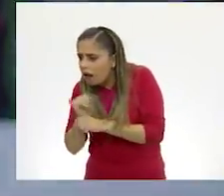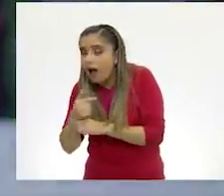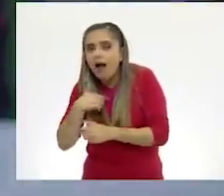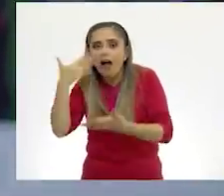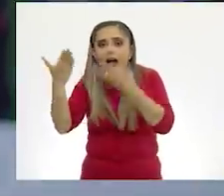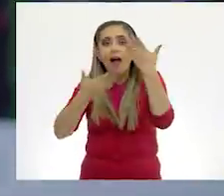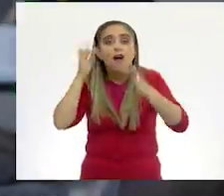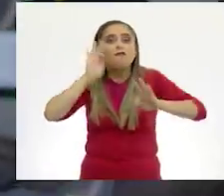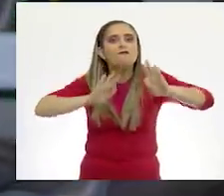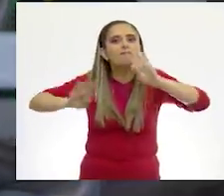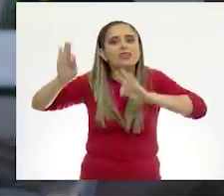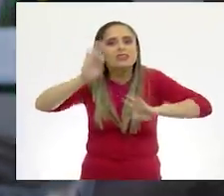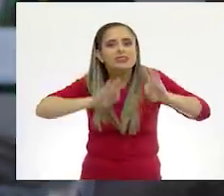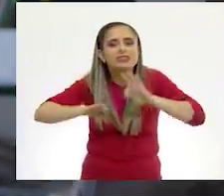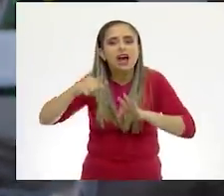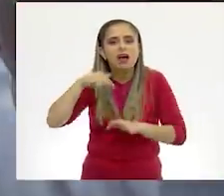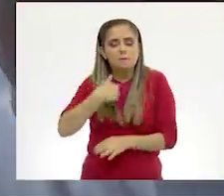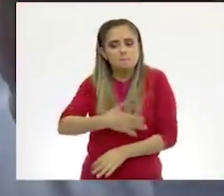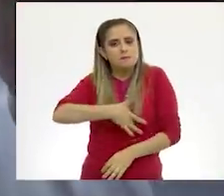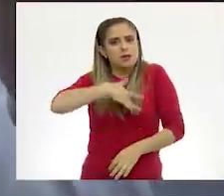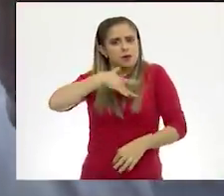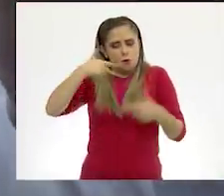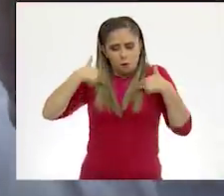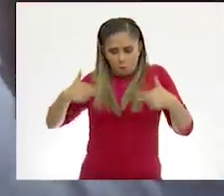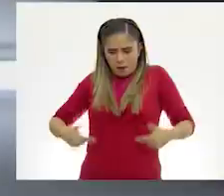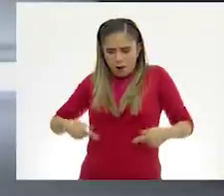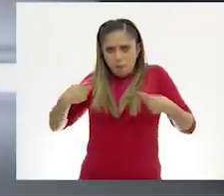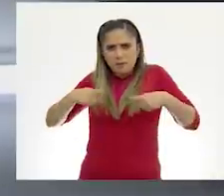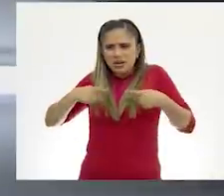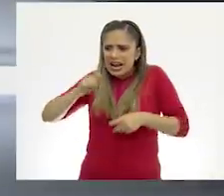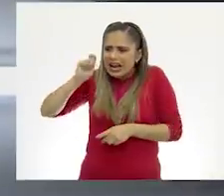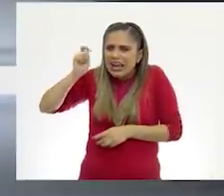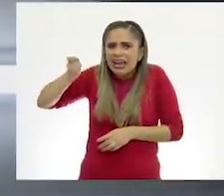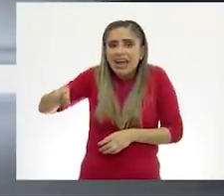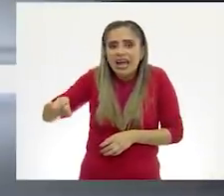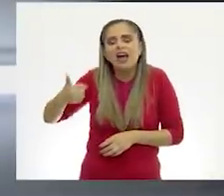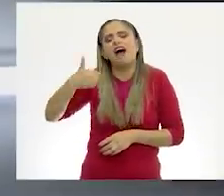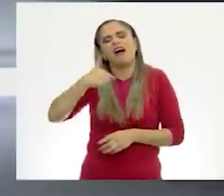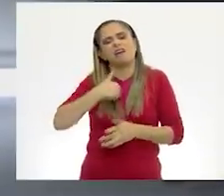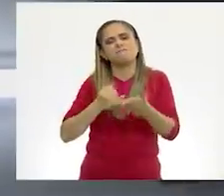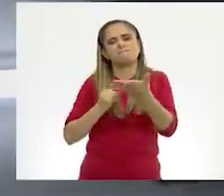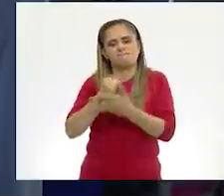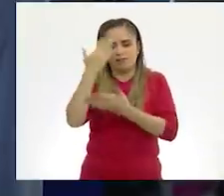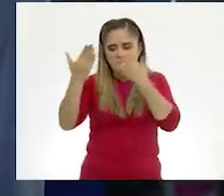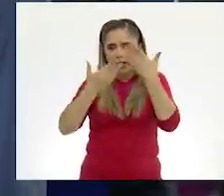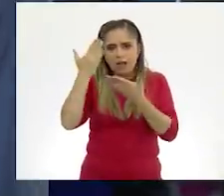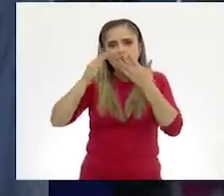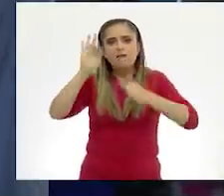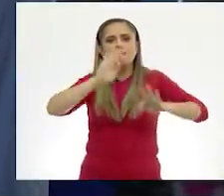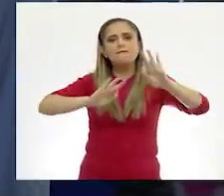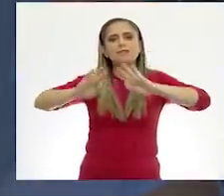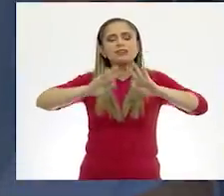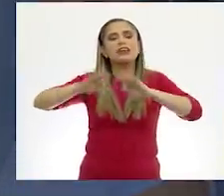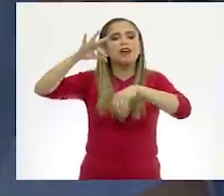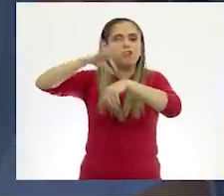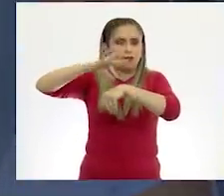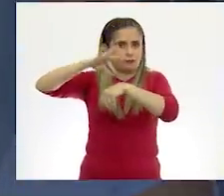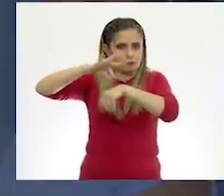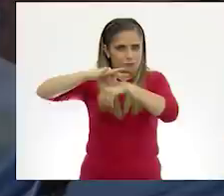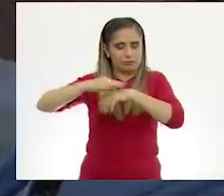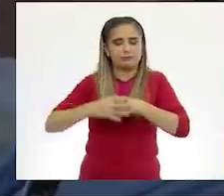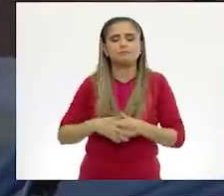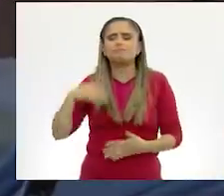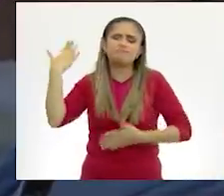fueron mis ganas de conectar con el lado humano de la ciencia lo que me llevó a estudiar física médica. Después de muchos